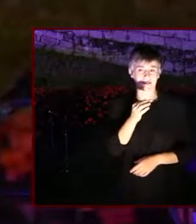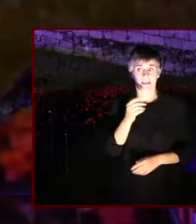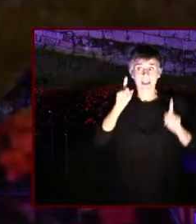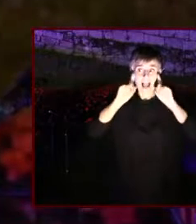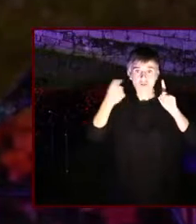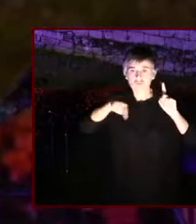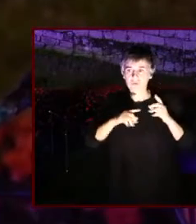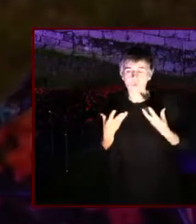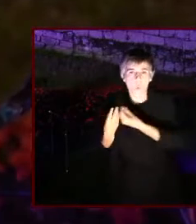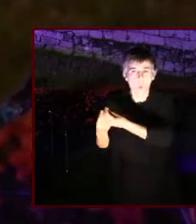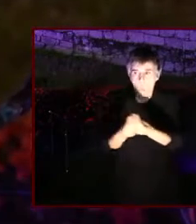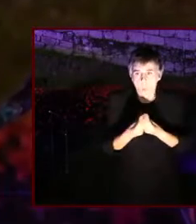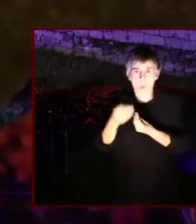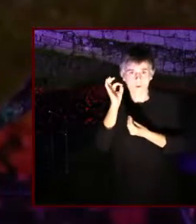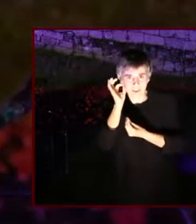verdade, chicas?